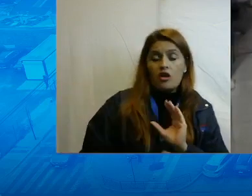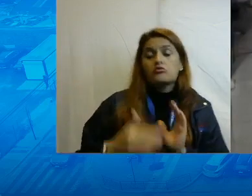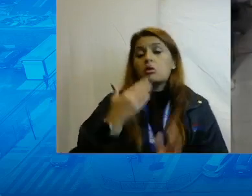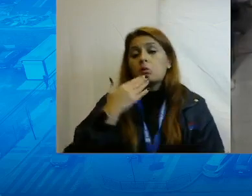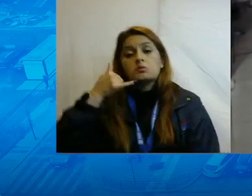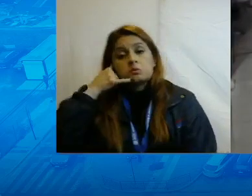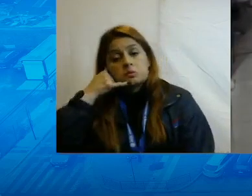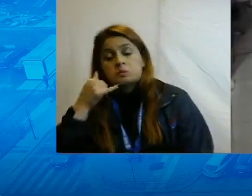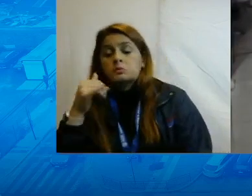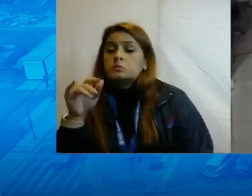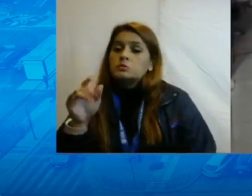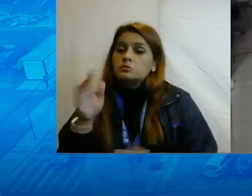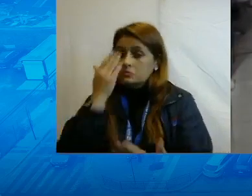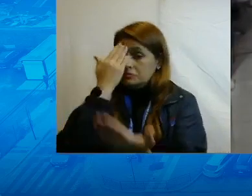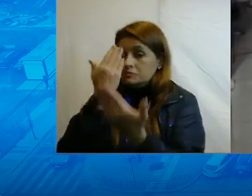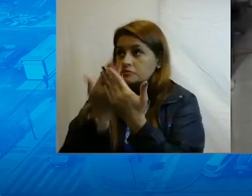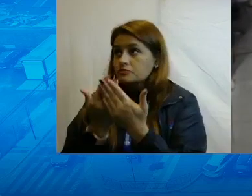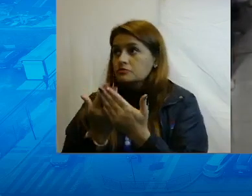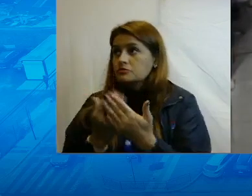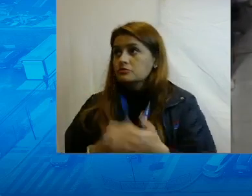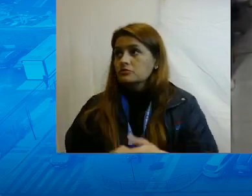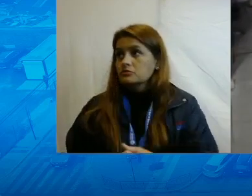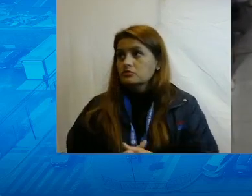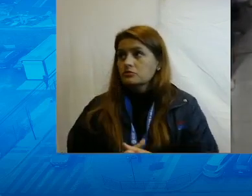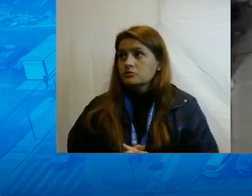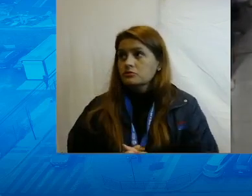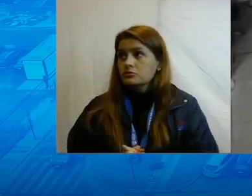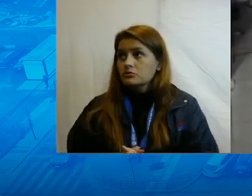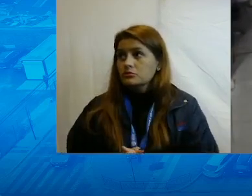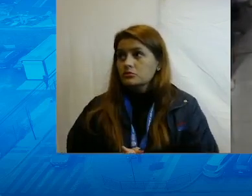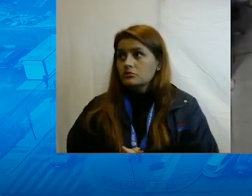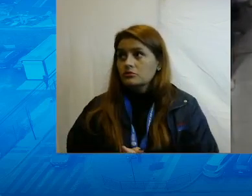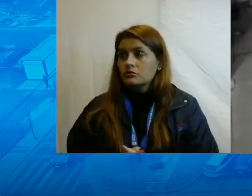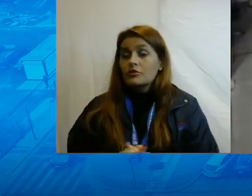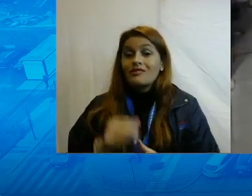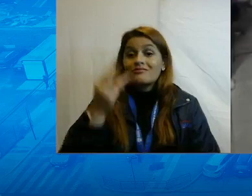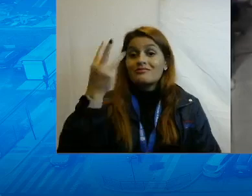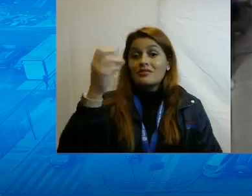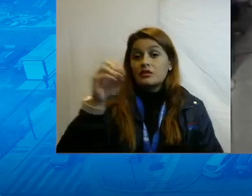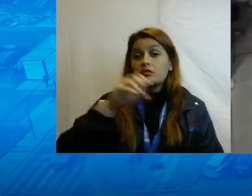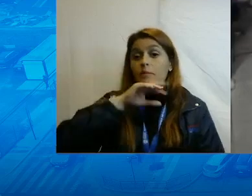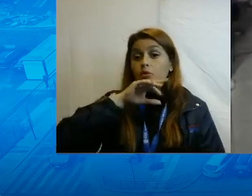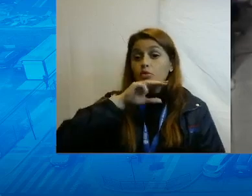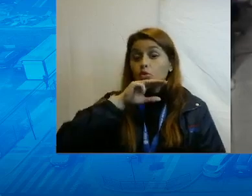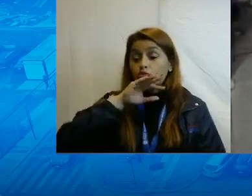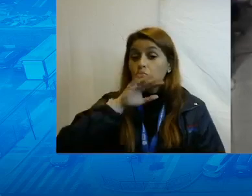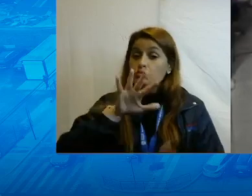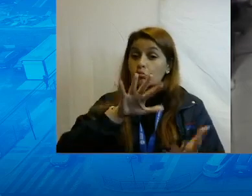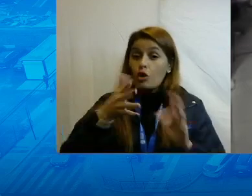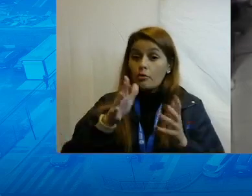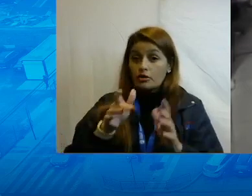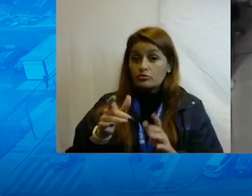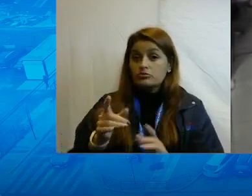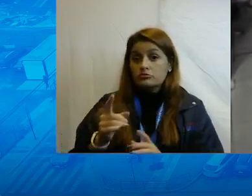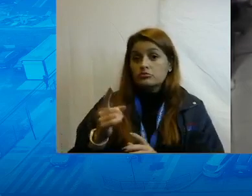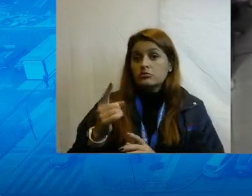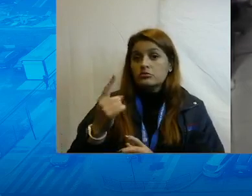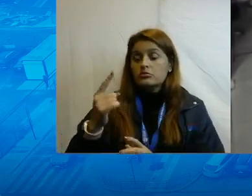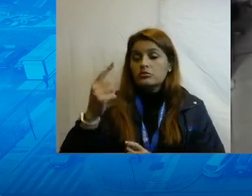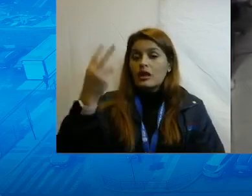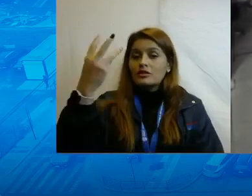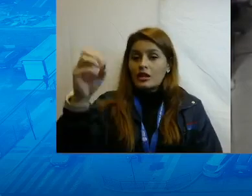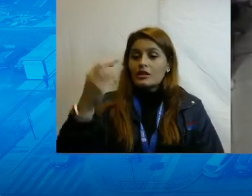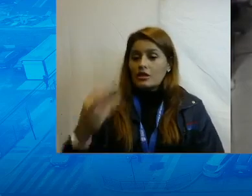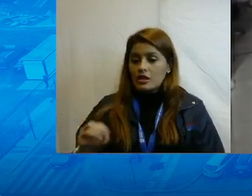WhatsApp. Ya, lo que pasó en este caso es que nosotros agendamos cada media hora la atención, que es un tiempo prudente para entregar la atención